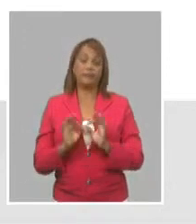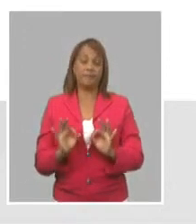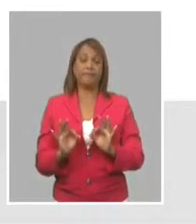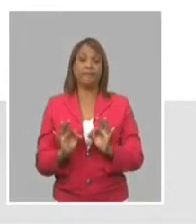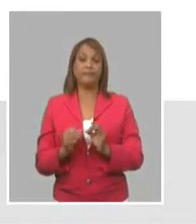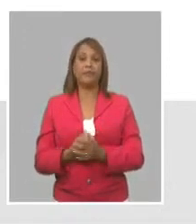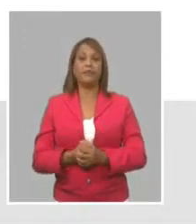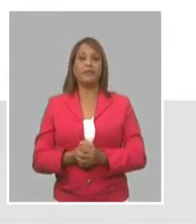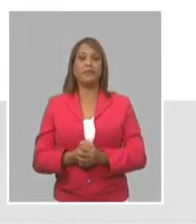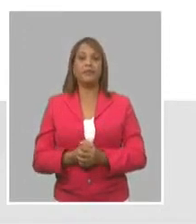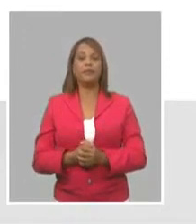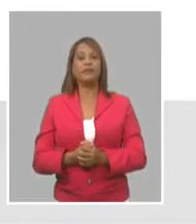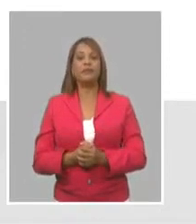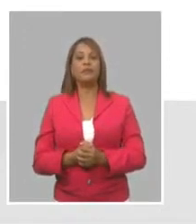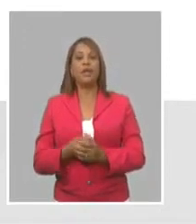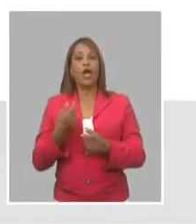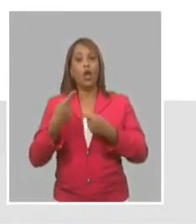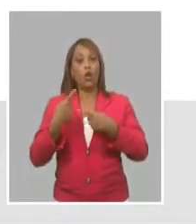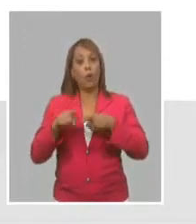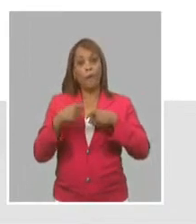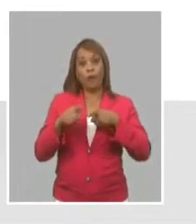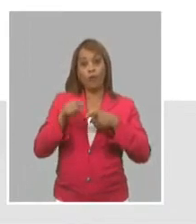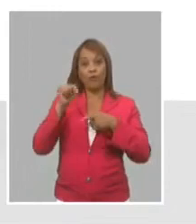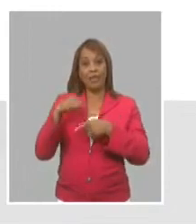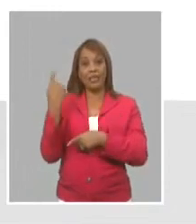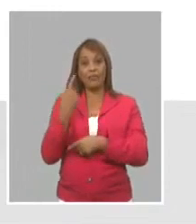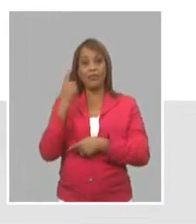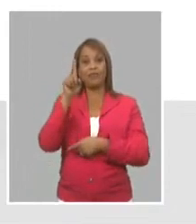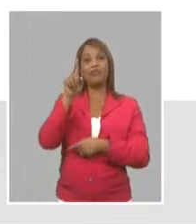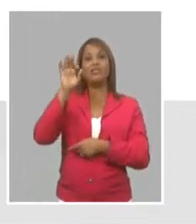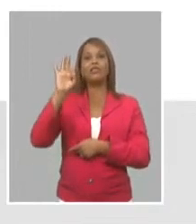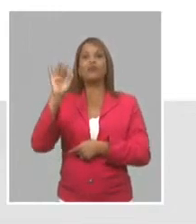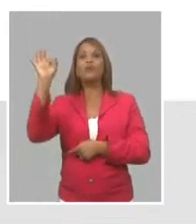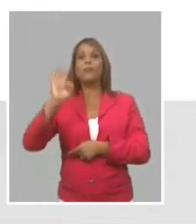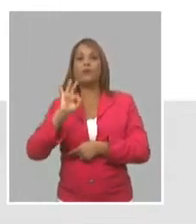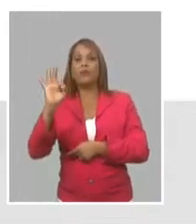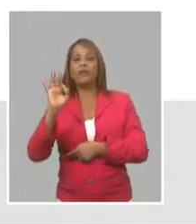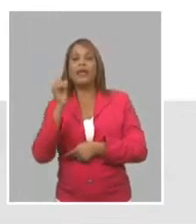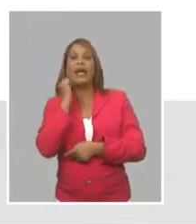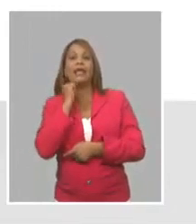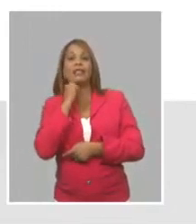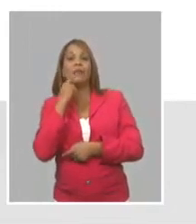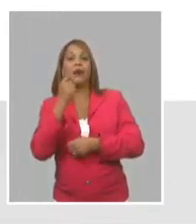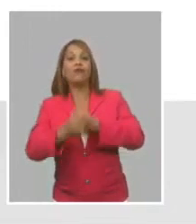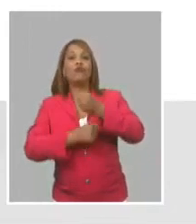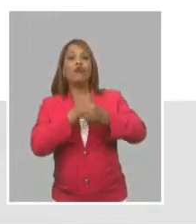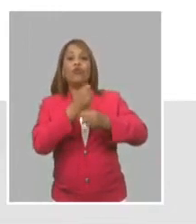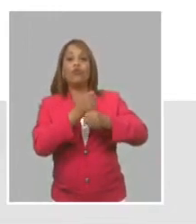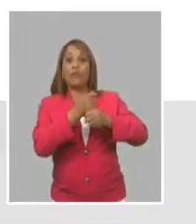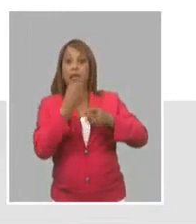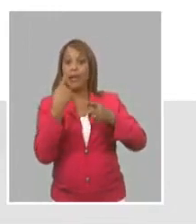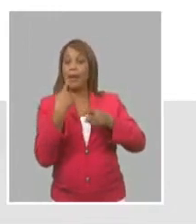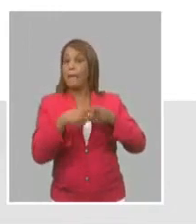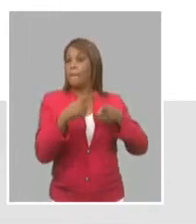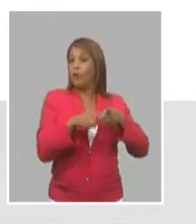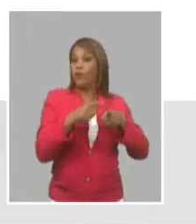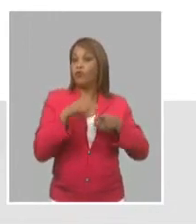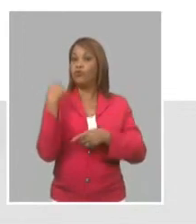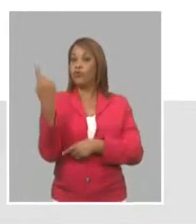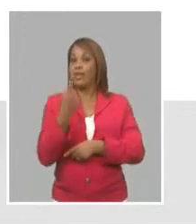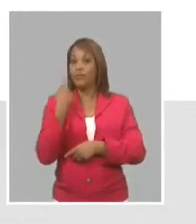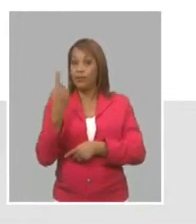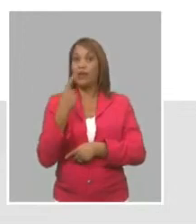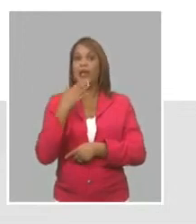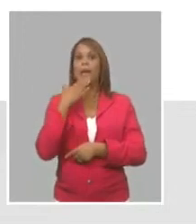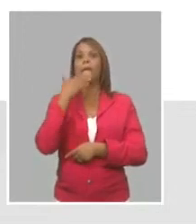vamos a decirlo de otra forma, porque entonces los productos nacionales son un 18%. Entre más tú uses materias primas nacionales, más